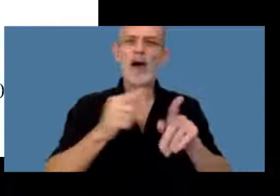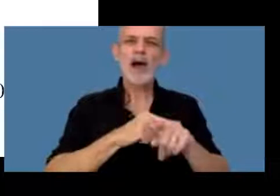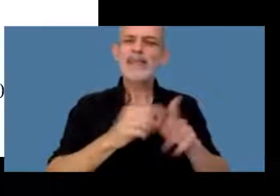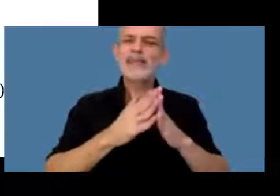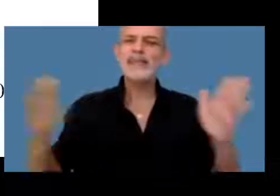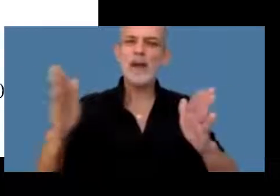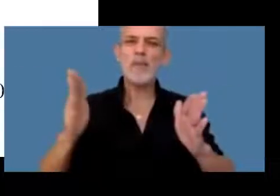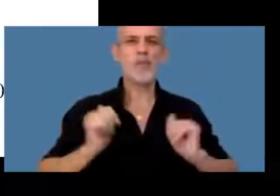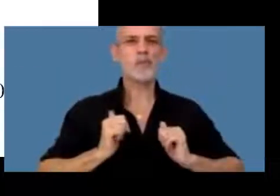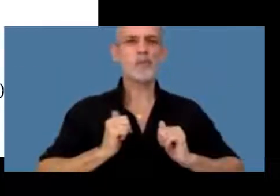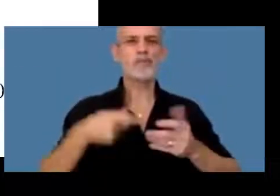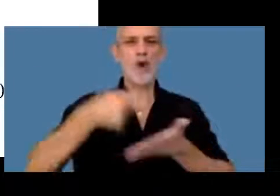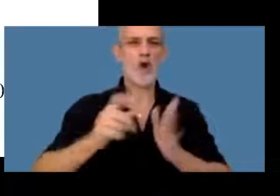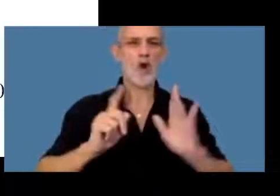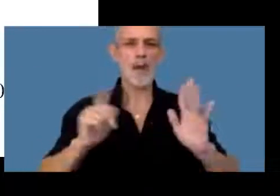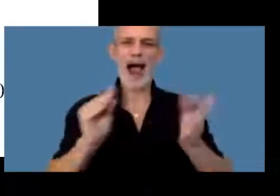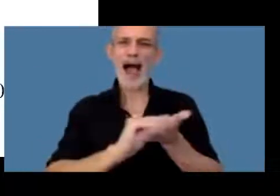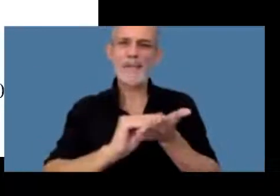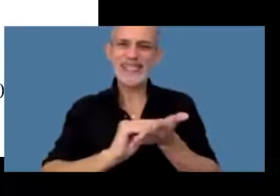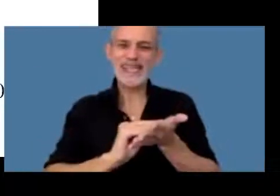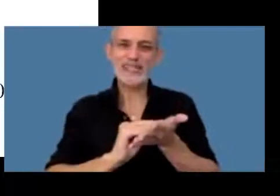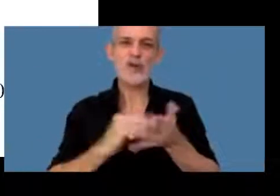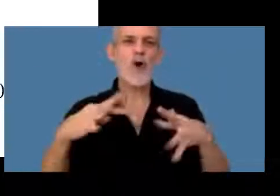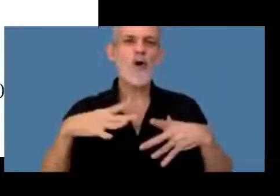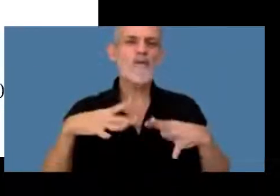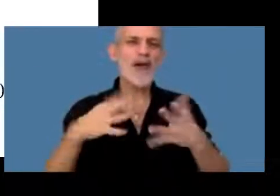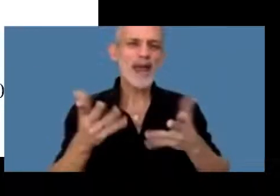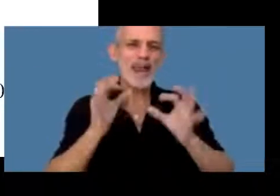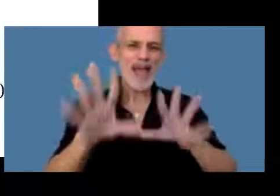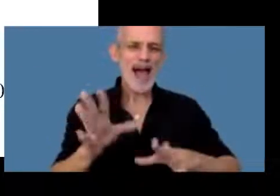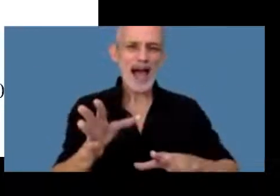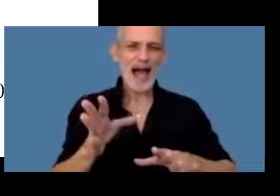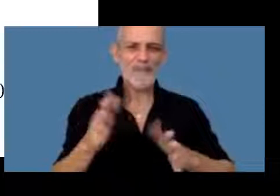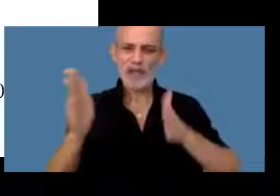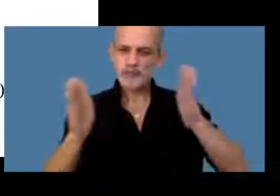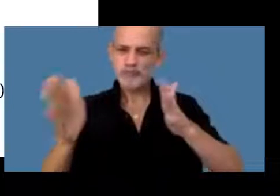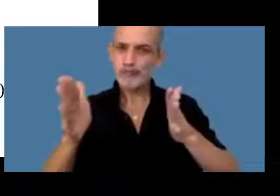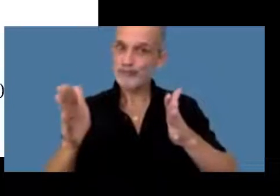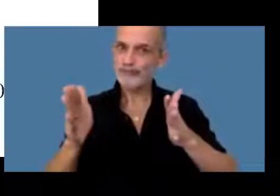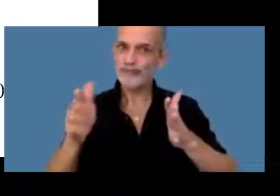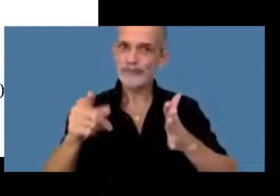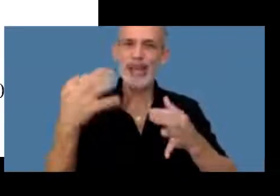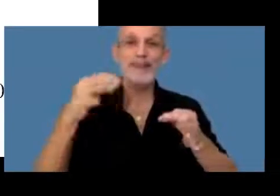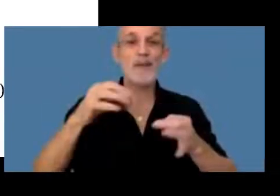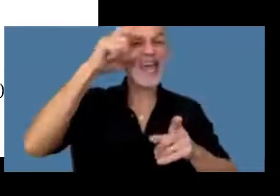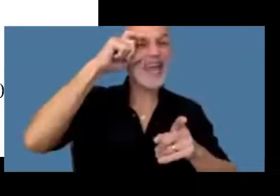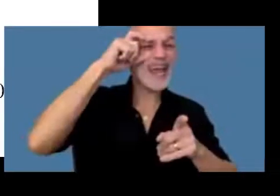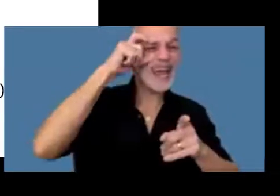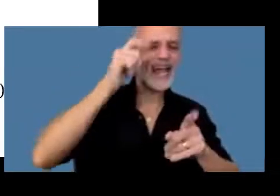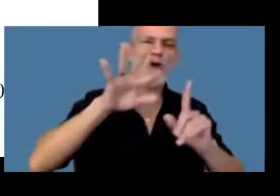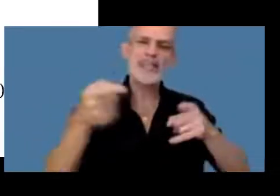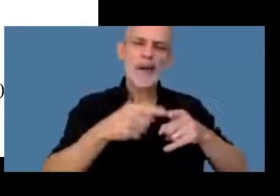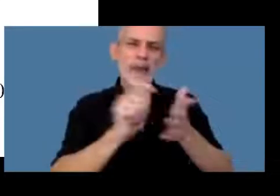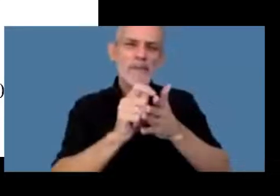administrativa. Acá es importante que la feria administrativa, ¿sí? siempre es en el mes de enero y en el mes de